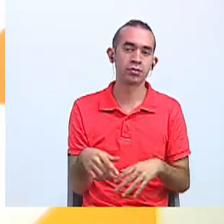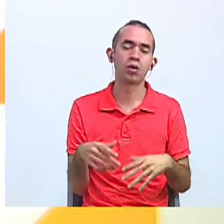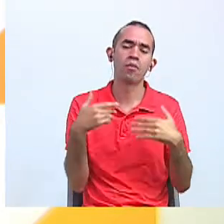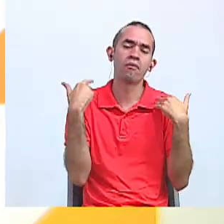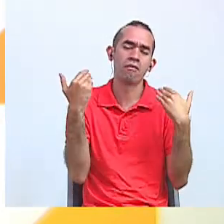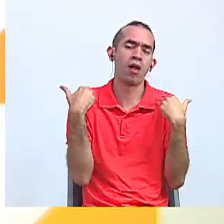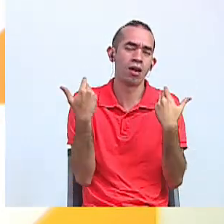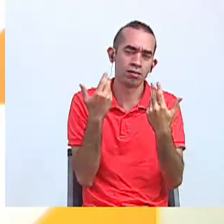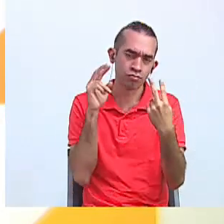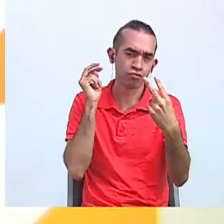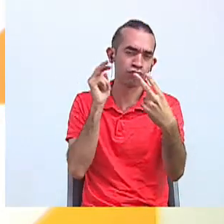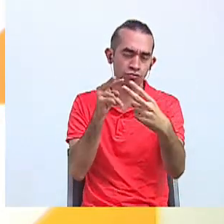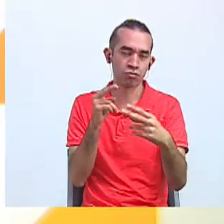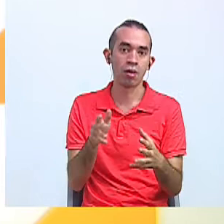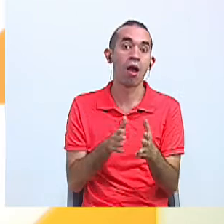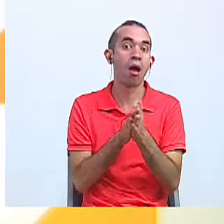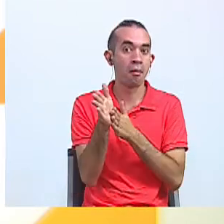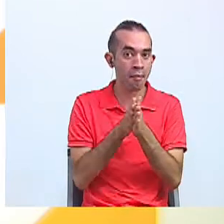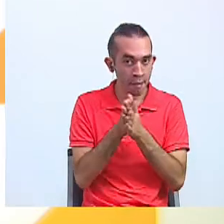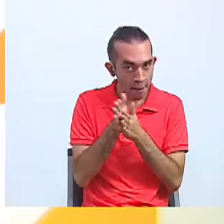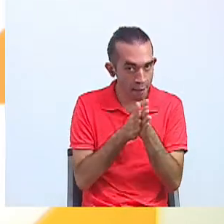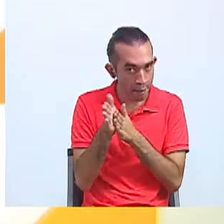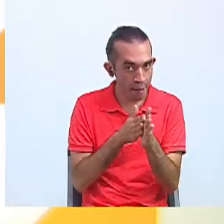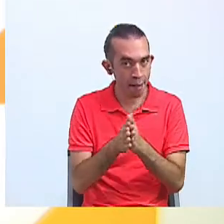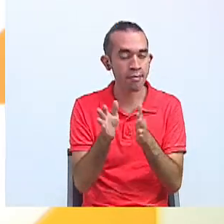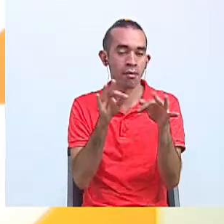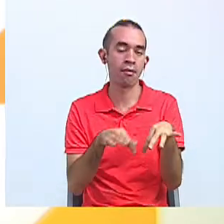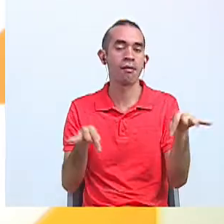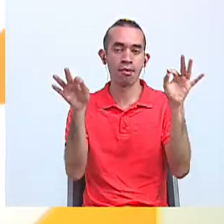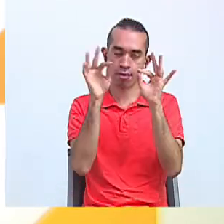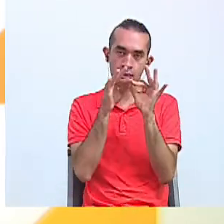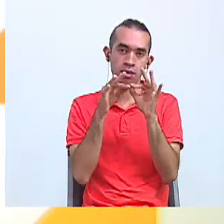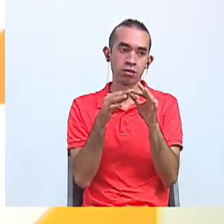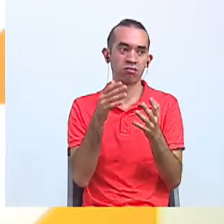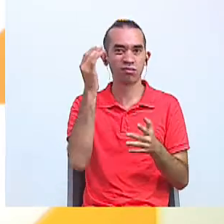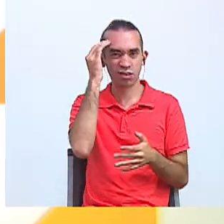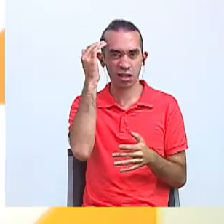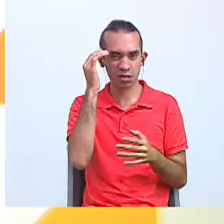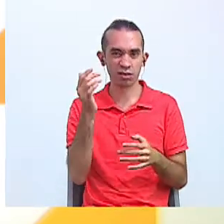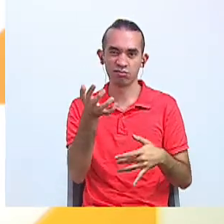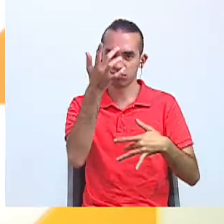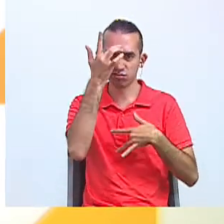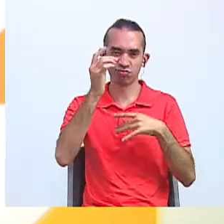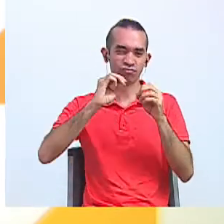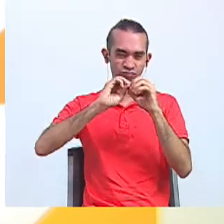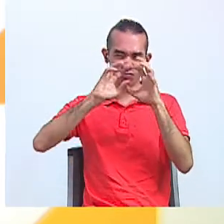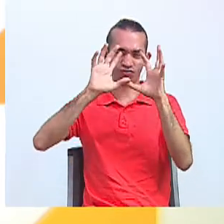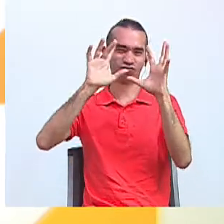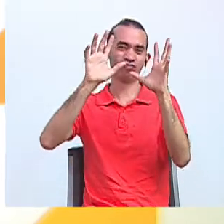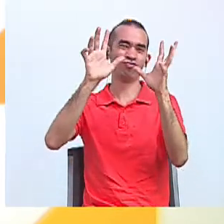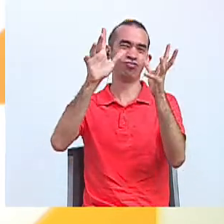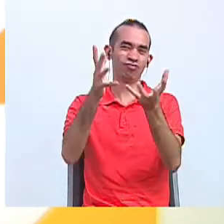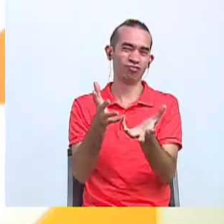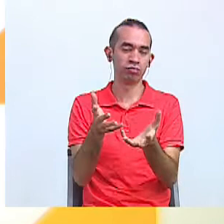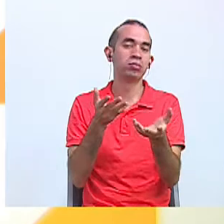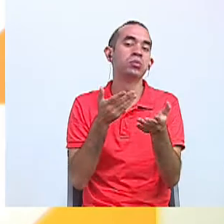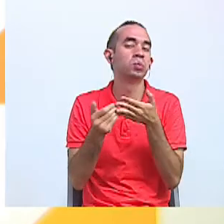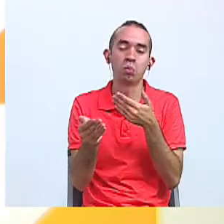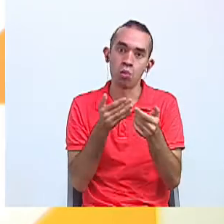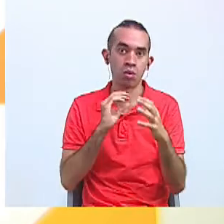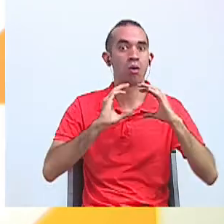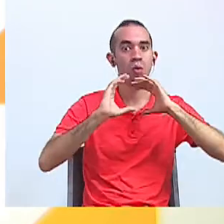esos espacios, porque sabemos que a pesar de la pandemia, la comunicación y el conocimiento nos mantienen